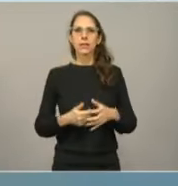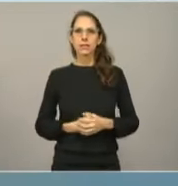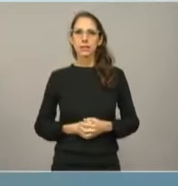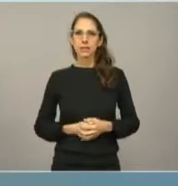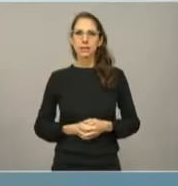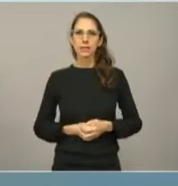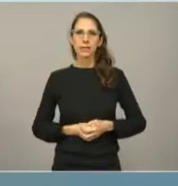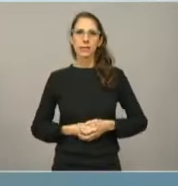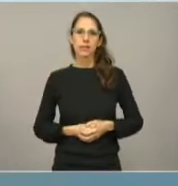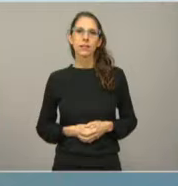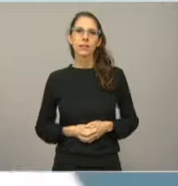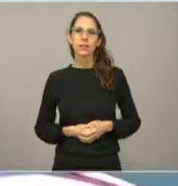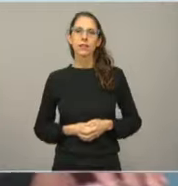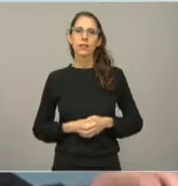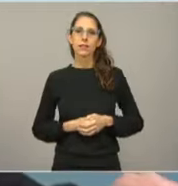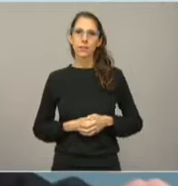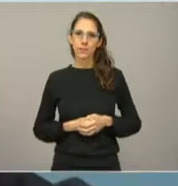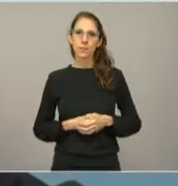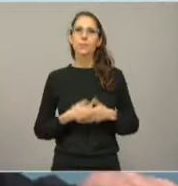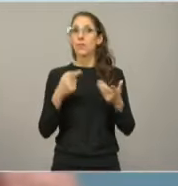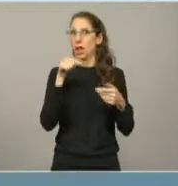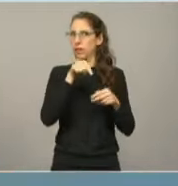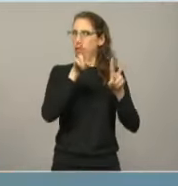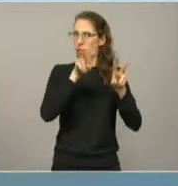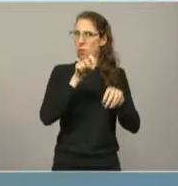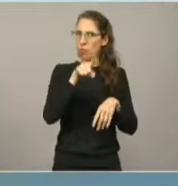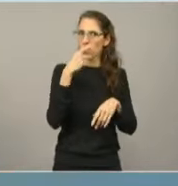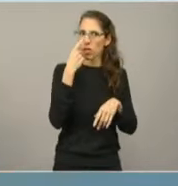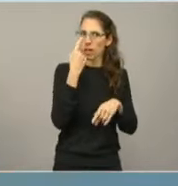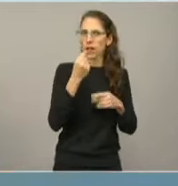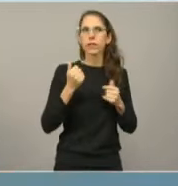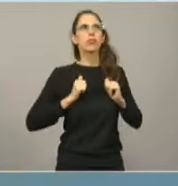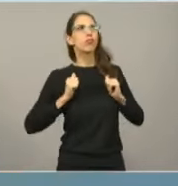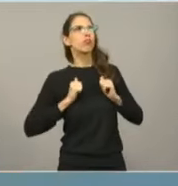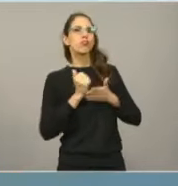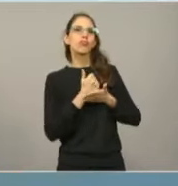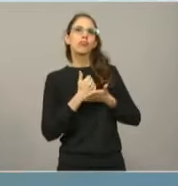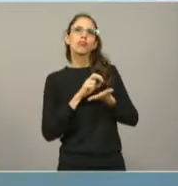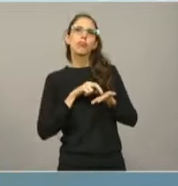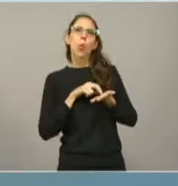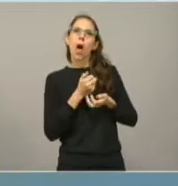5% esto es realmente un dato muy interesante respecto